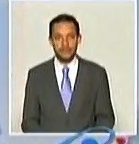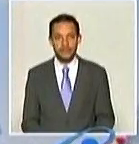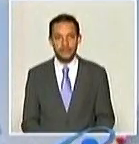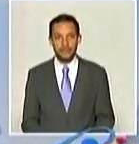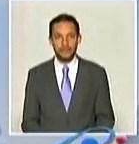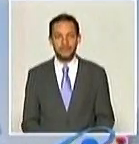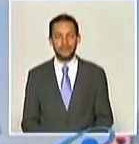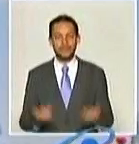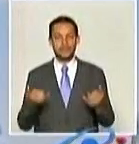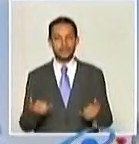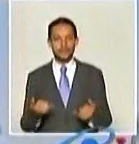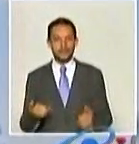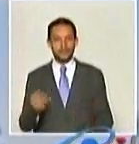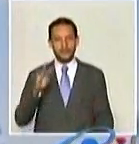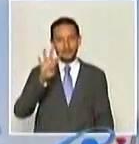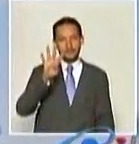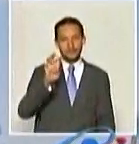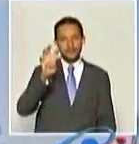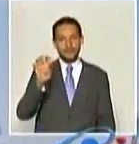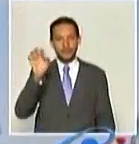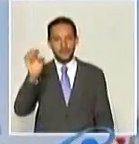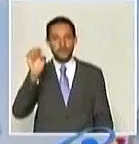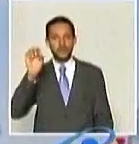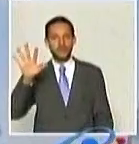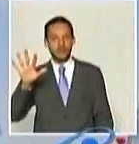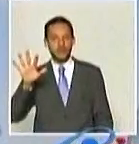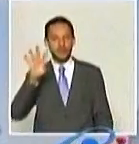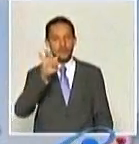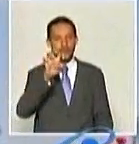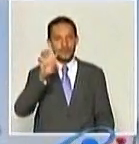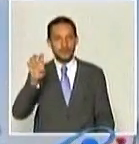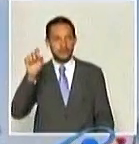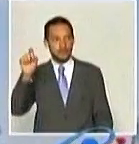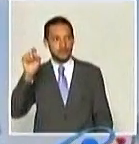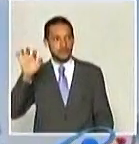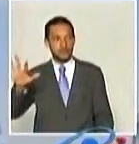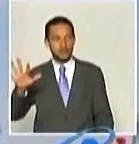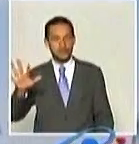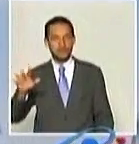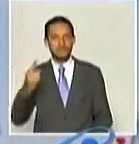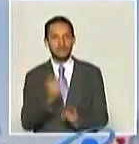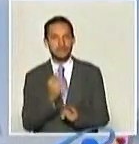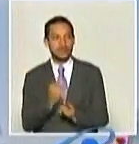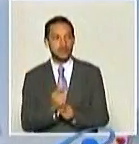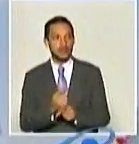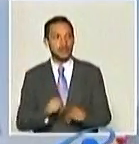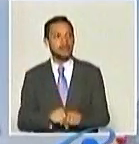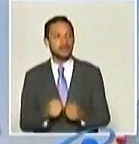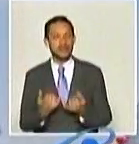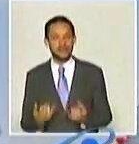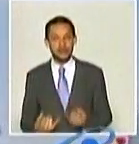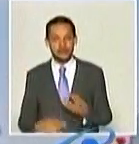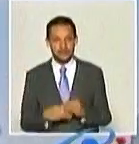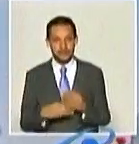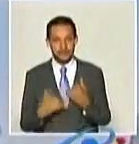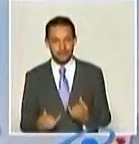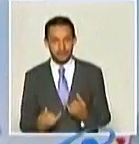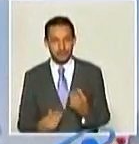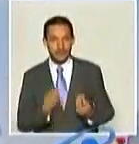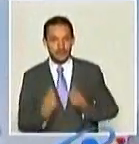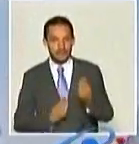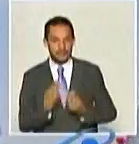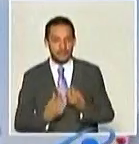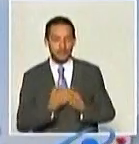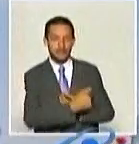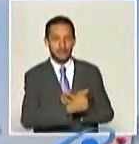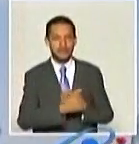es 99.5, entra a formar parte del metabolismo de nuestro cuerpo. Y el 0.05 hace